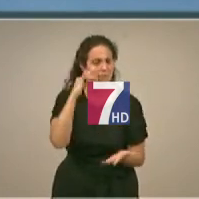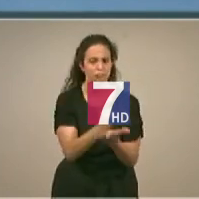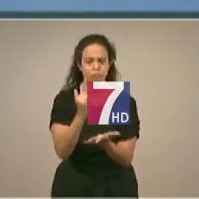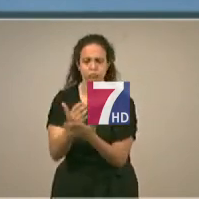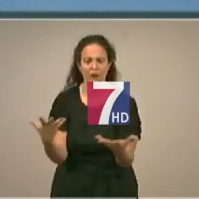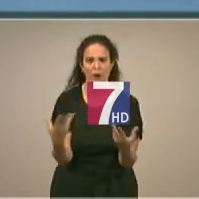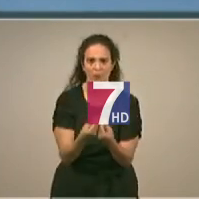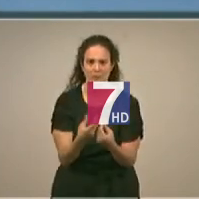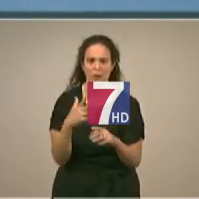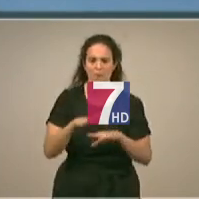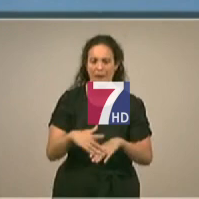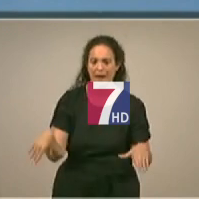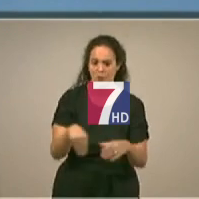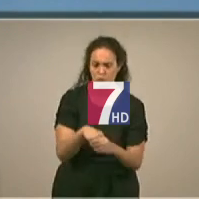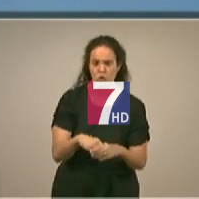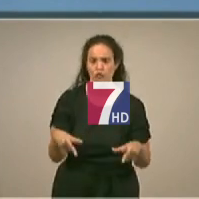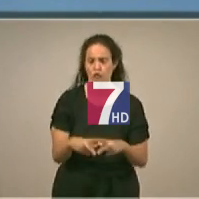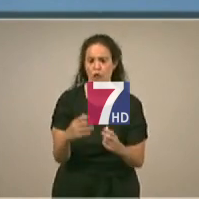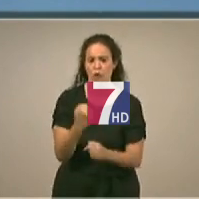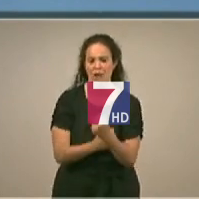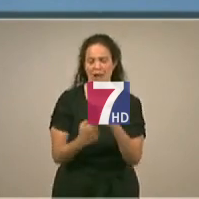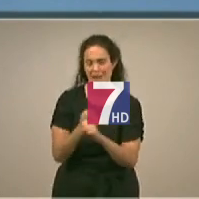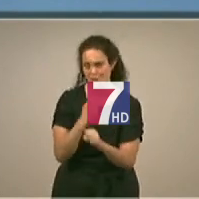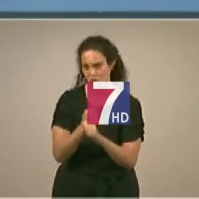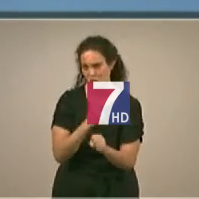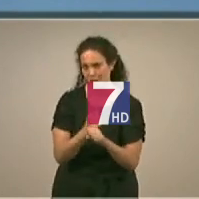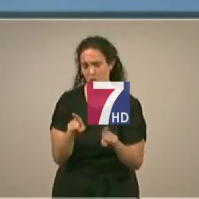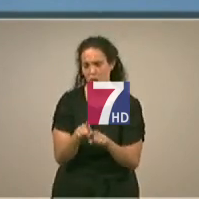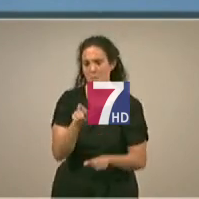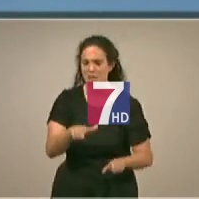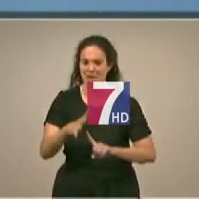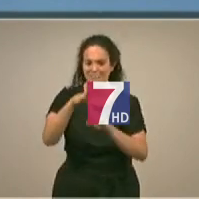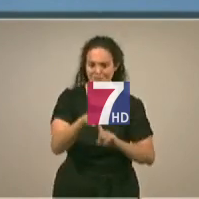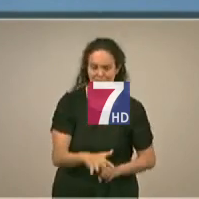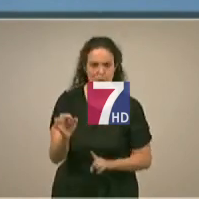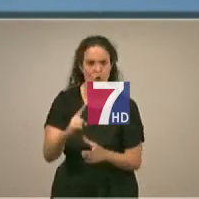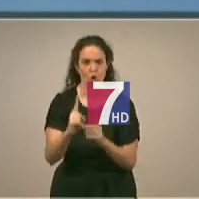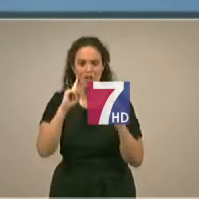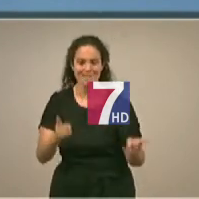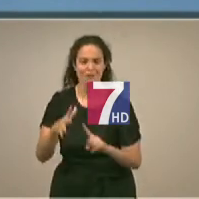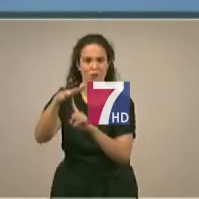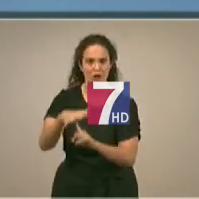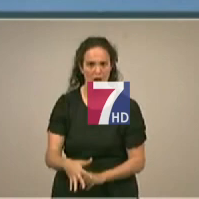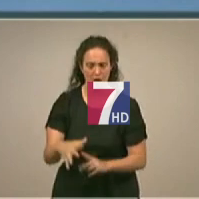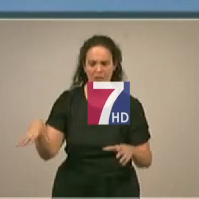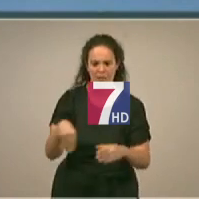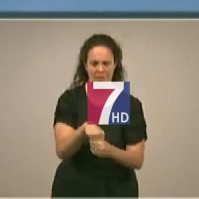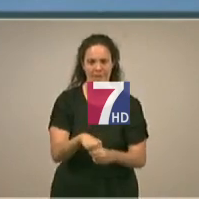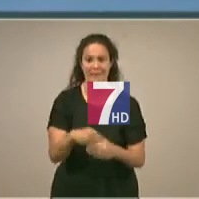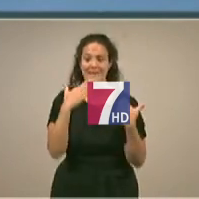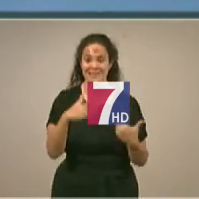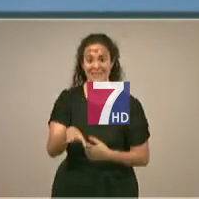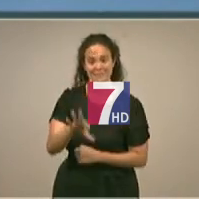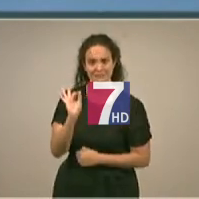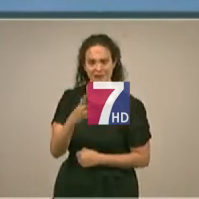acompañamiento para la inclusión sociolaboral de personas en situación o riesgo de exclusión y gracias a esta decisión se va a